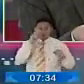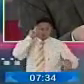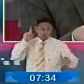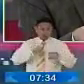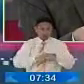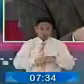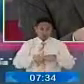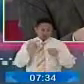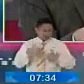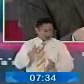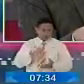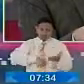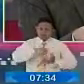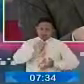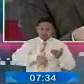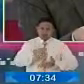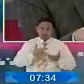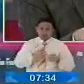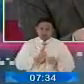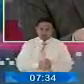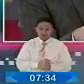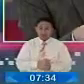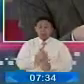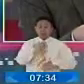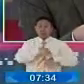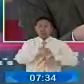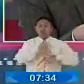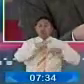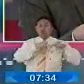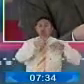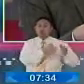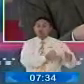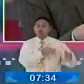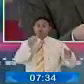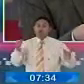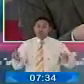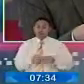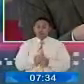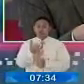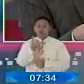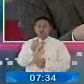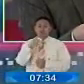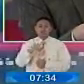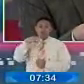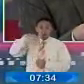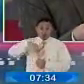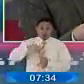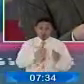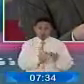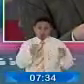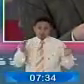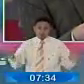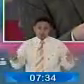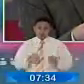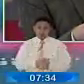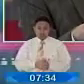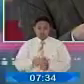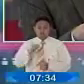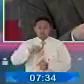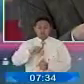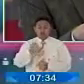con el concesionario, hicimos una ampliación del plazo de construcción, metimos 10 kilómetros más dentro de la concesión, se hace un